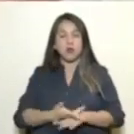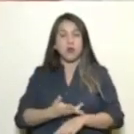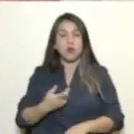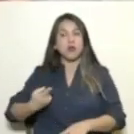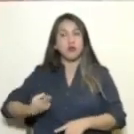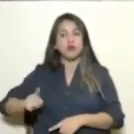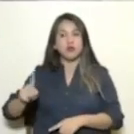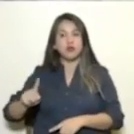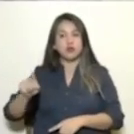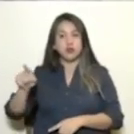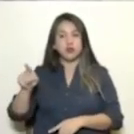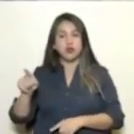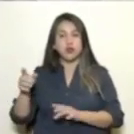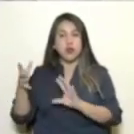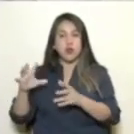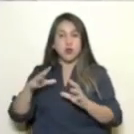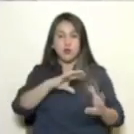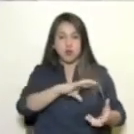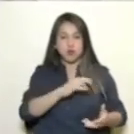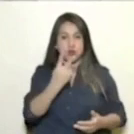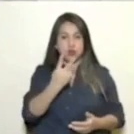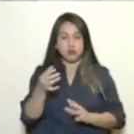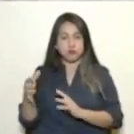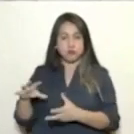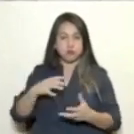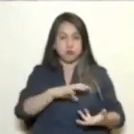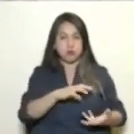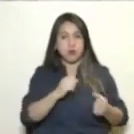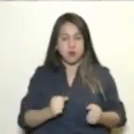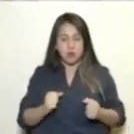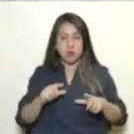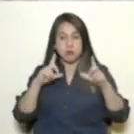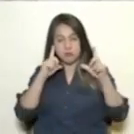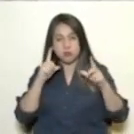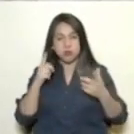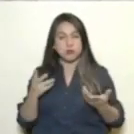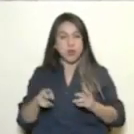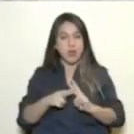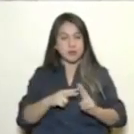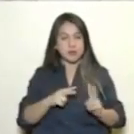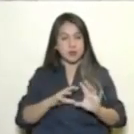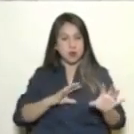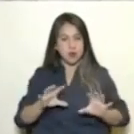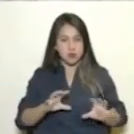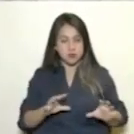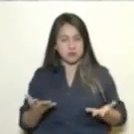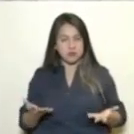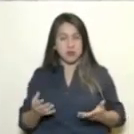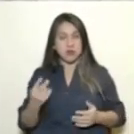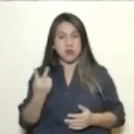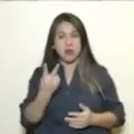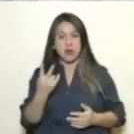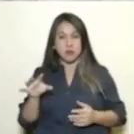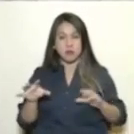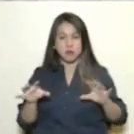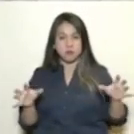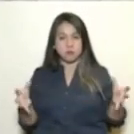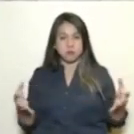otro desafío, que son los dos mundos en los cuales usted puede actuar? Y cuando ambas cosas se